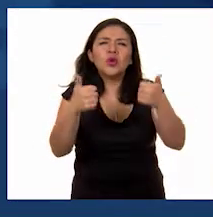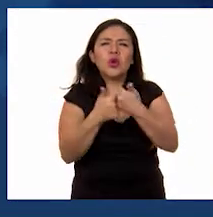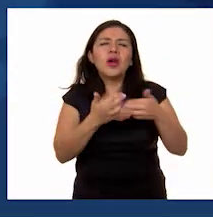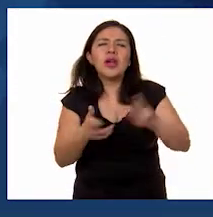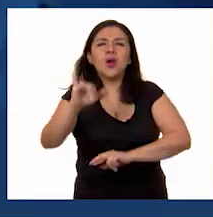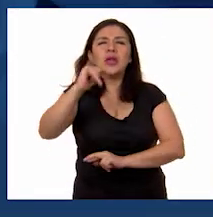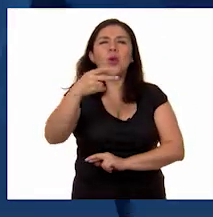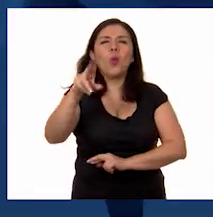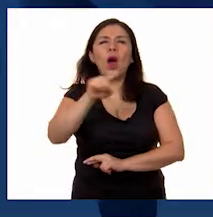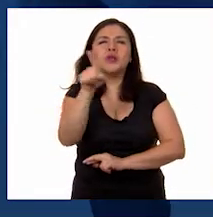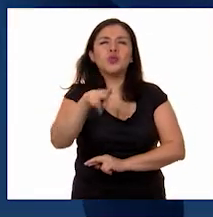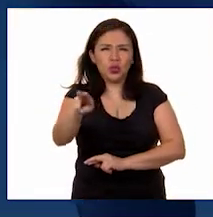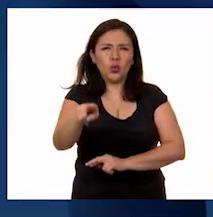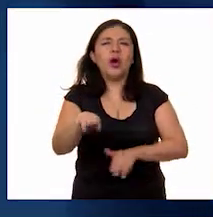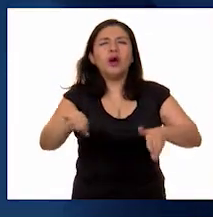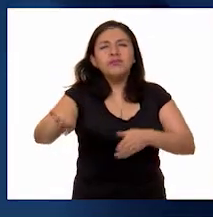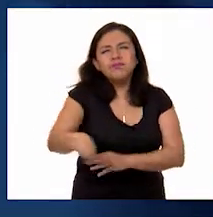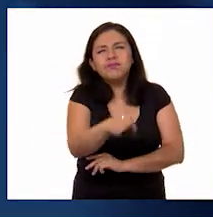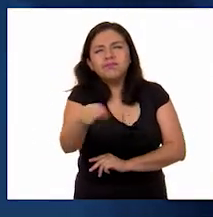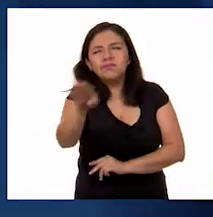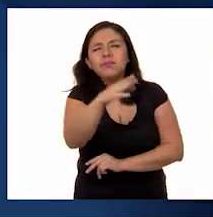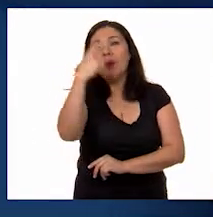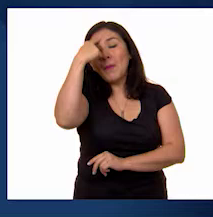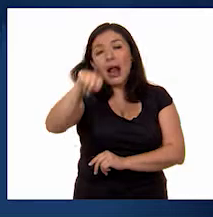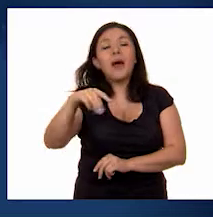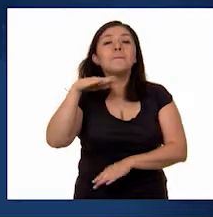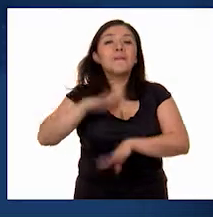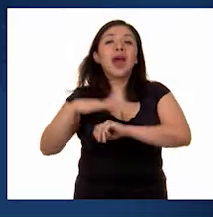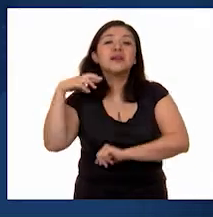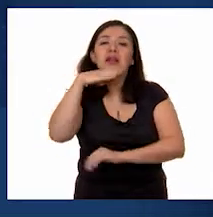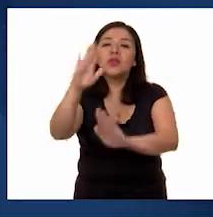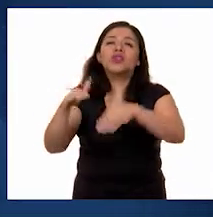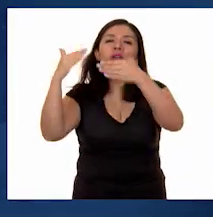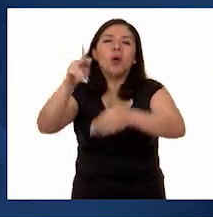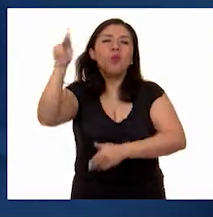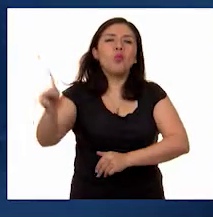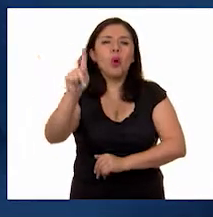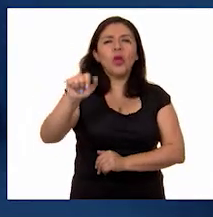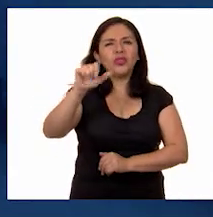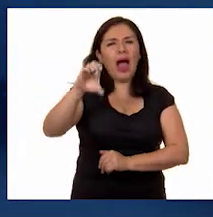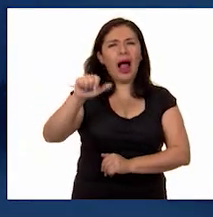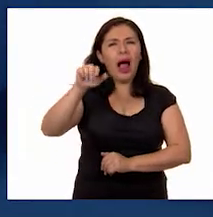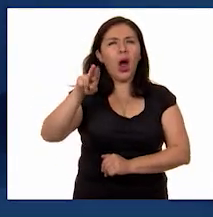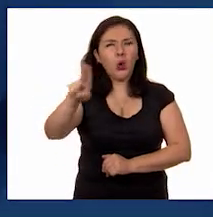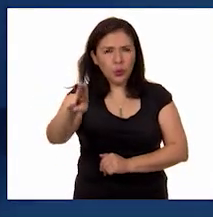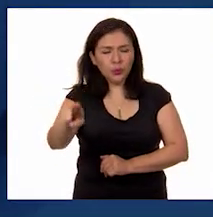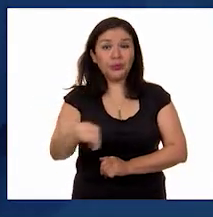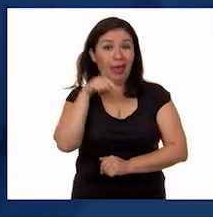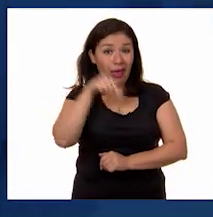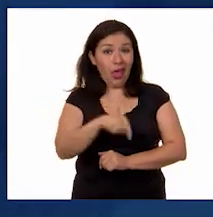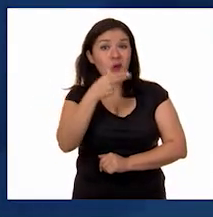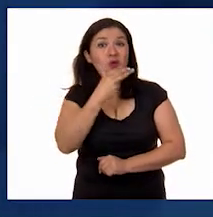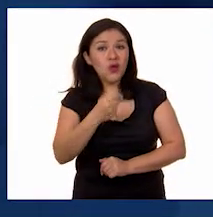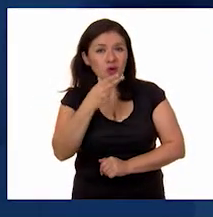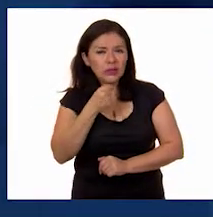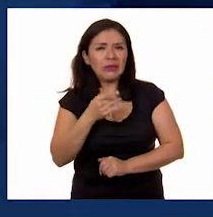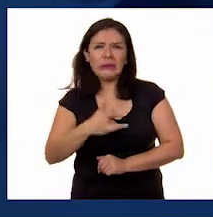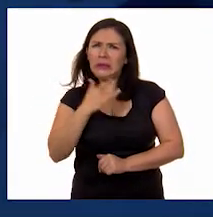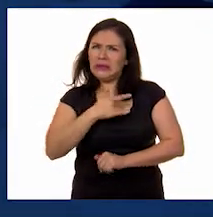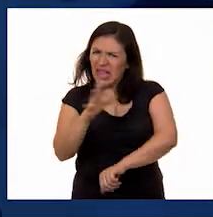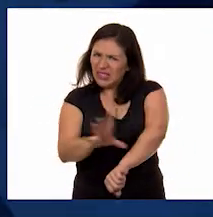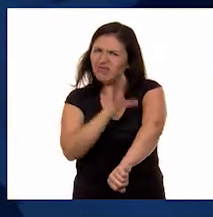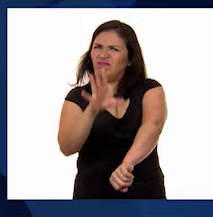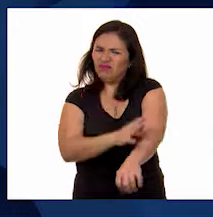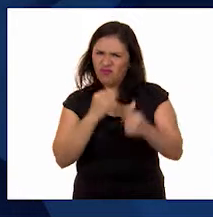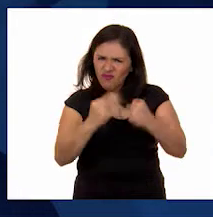corre 6 millas, lo llevaría antes de 5 horas a Tacarú-Pucú. El hombre, con sombría energía,